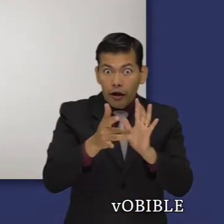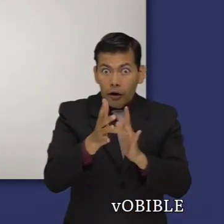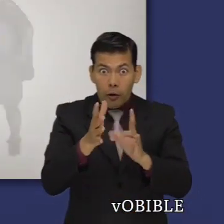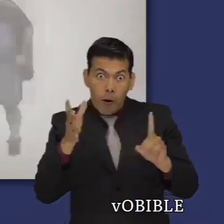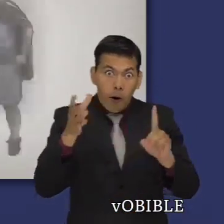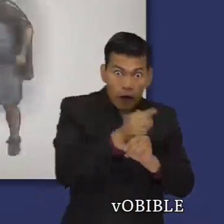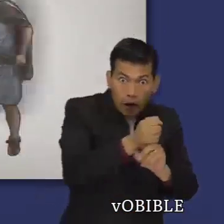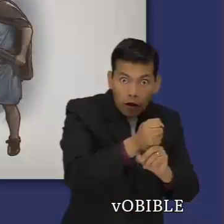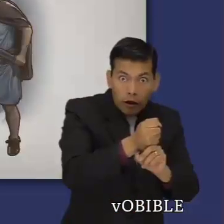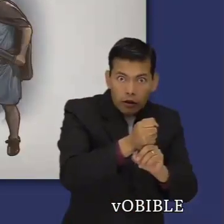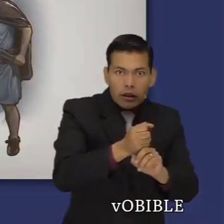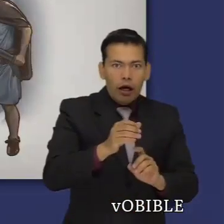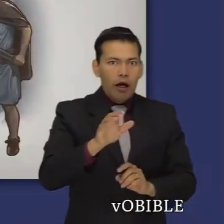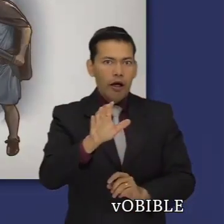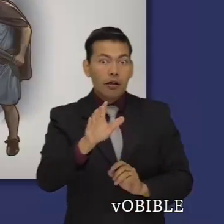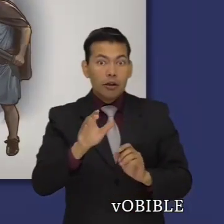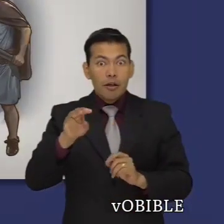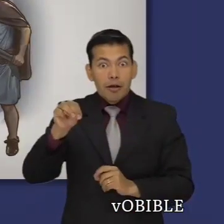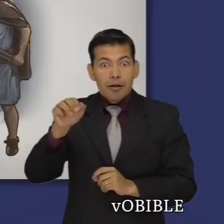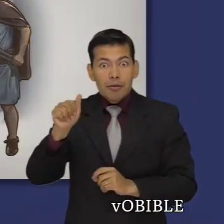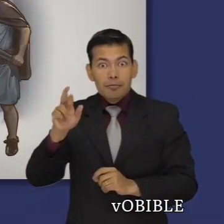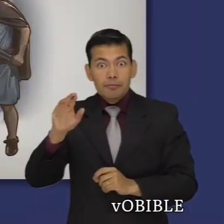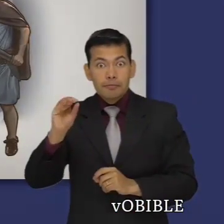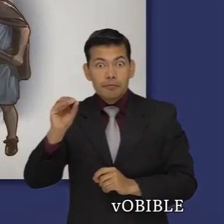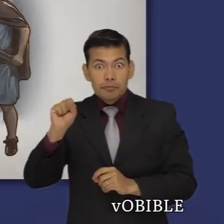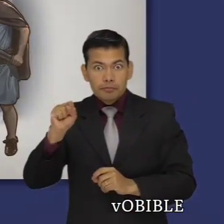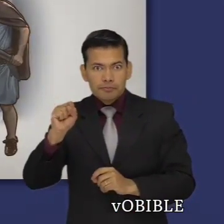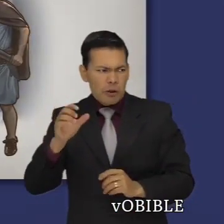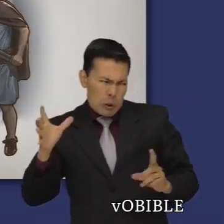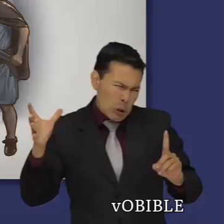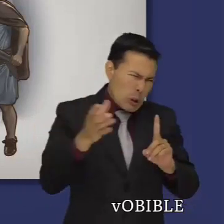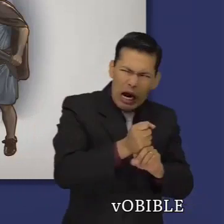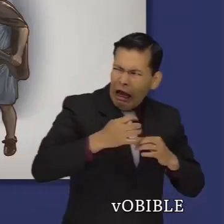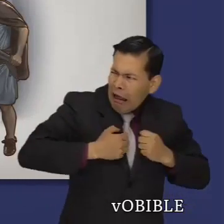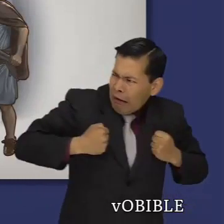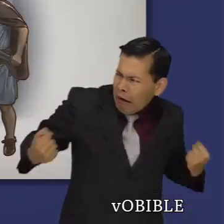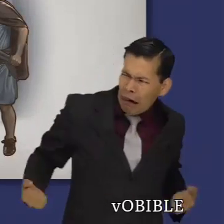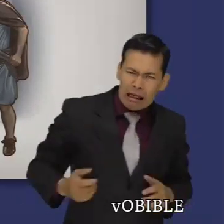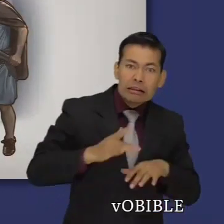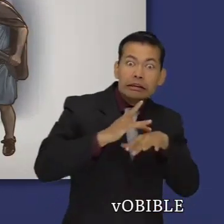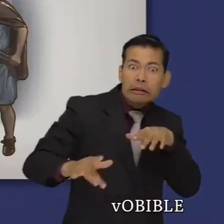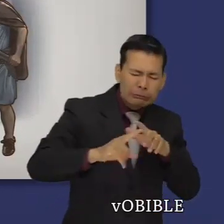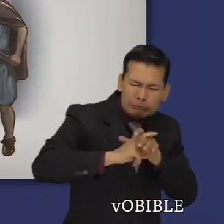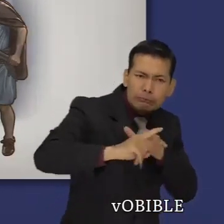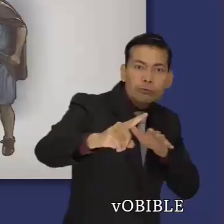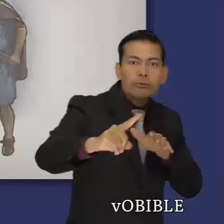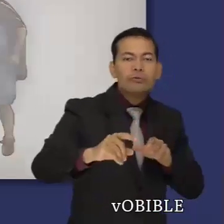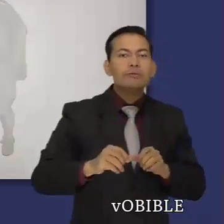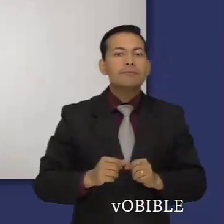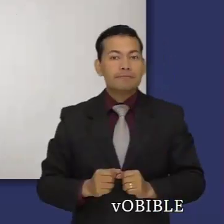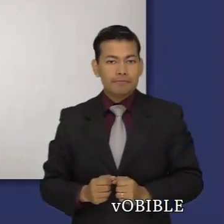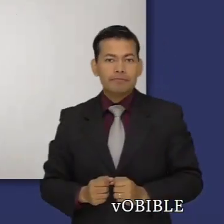¿Sabía que, seguramente, Marcos fue el joven que huyó desnudo cuando trataron de atraparlo la noche del arresto de